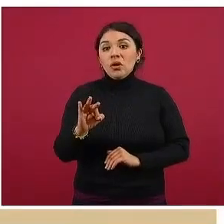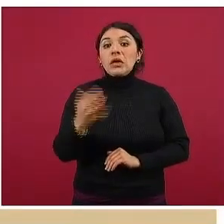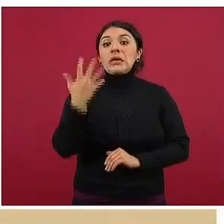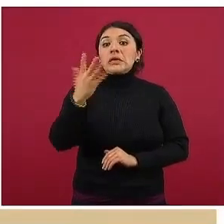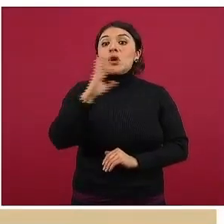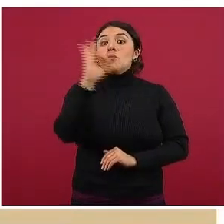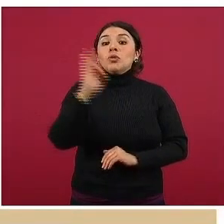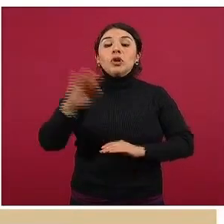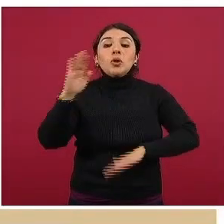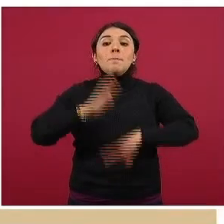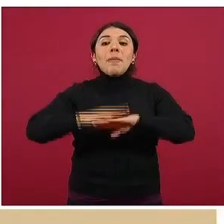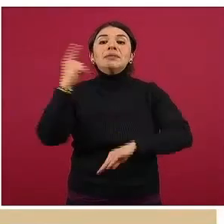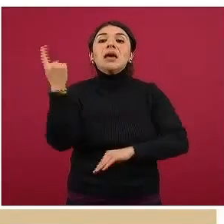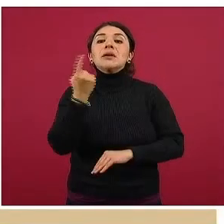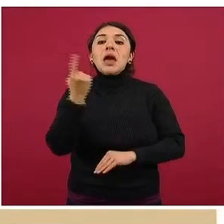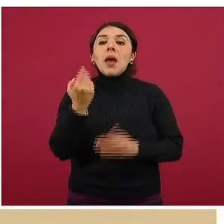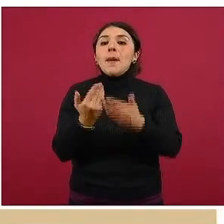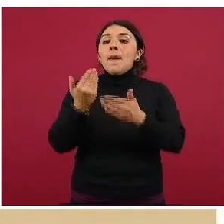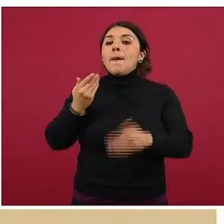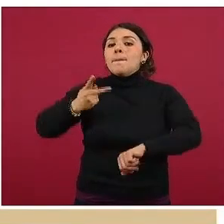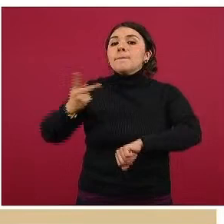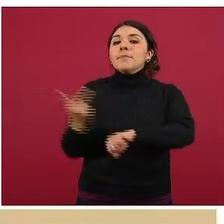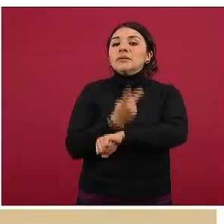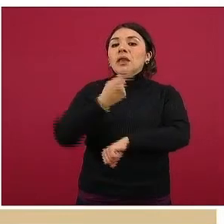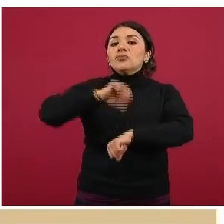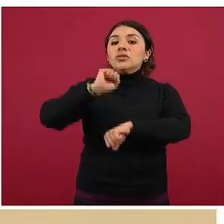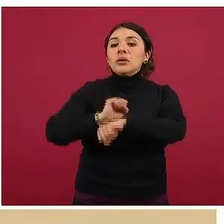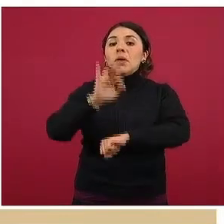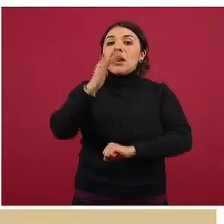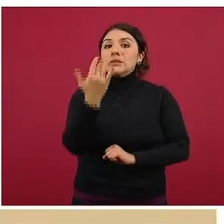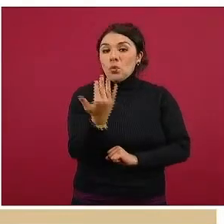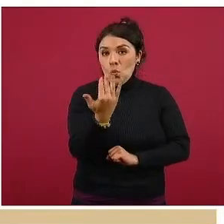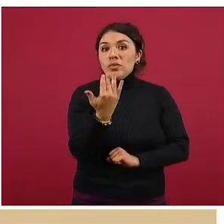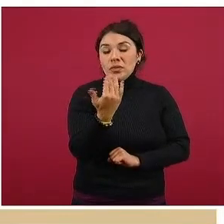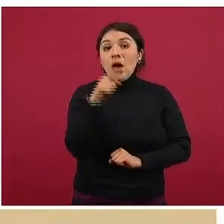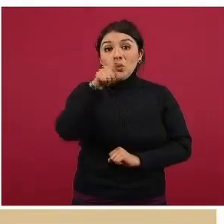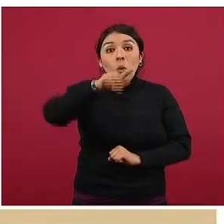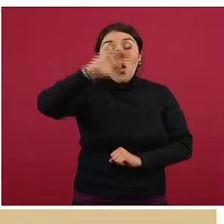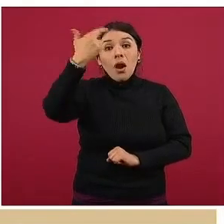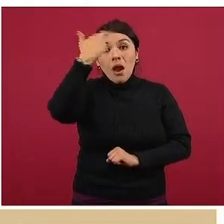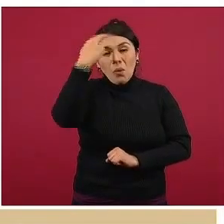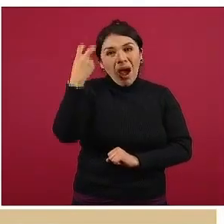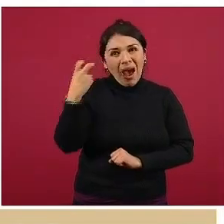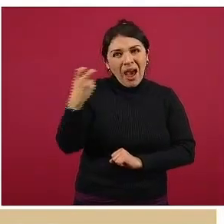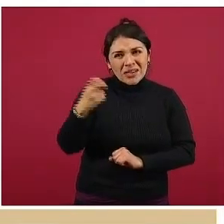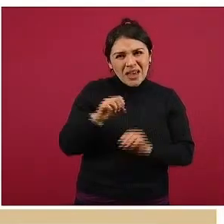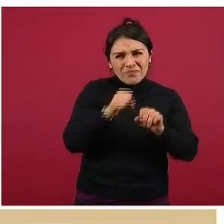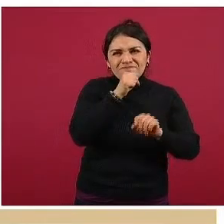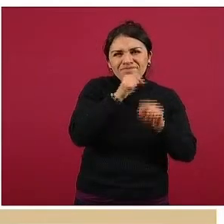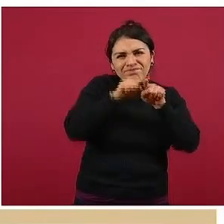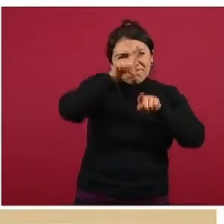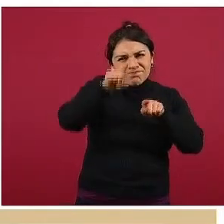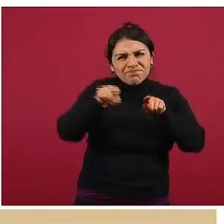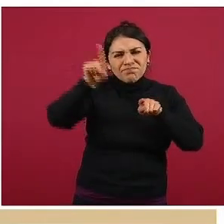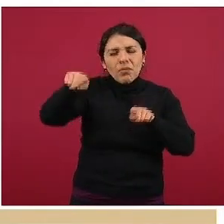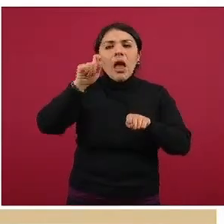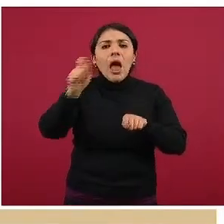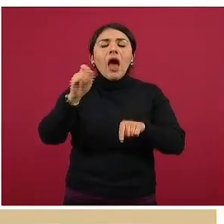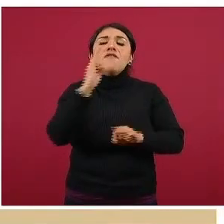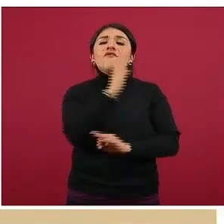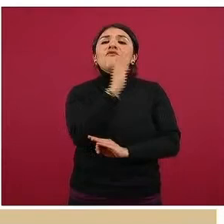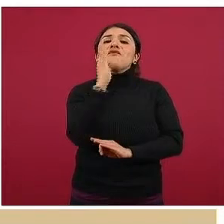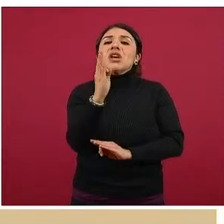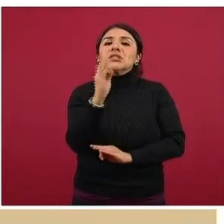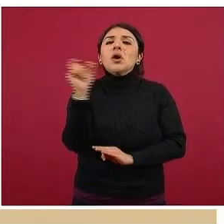5% con respecto a lo que se observó en la semana 50. Recuerden que esta gráfica son por